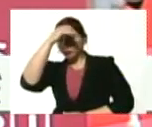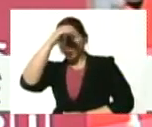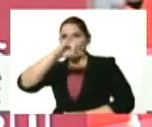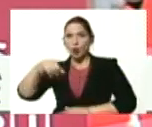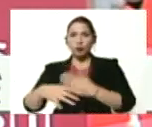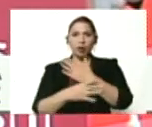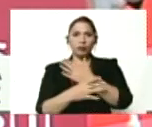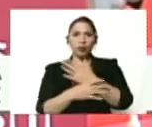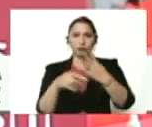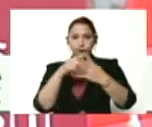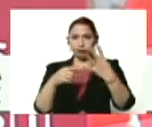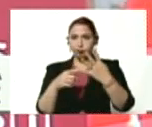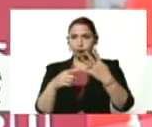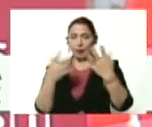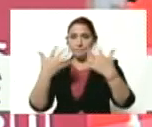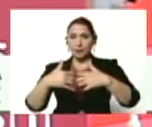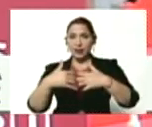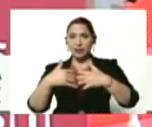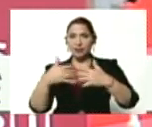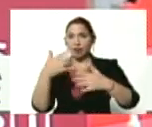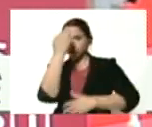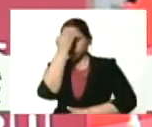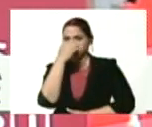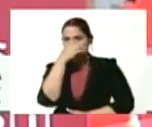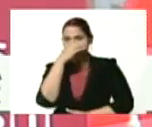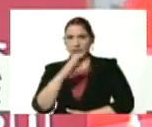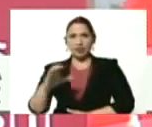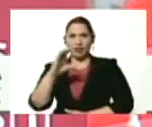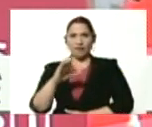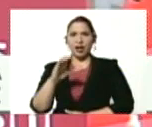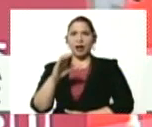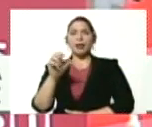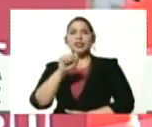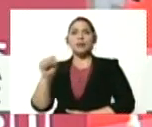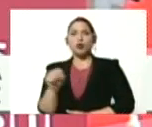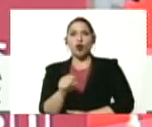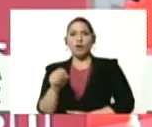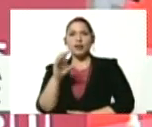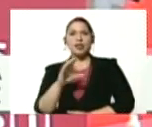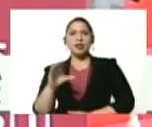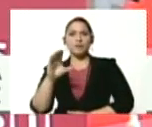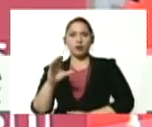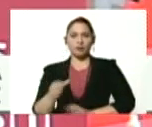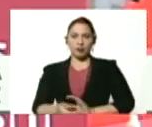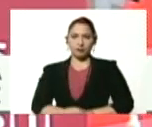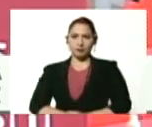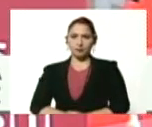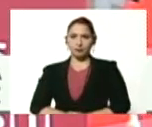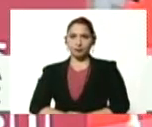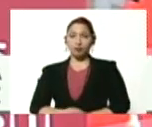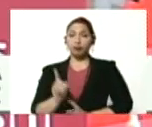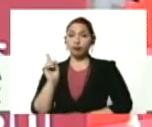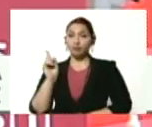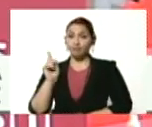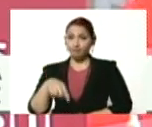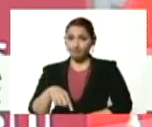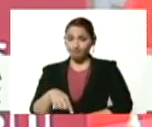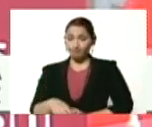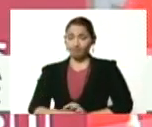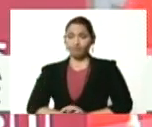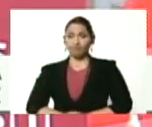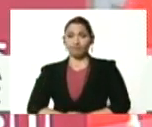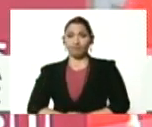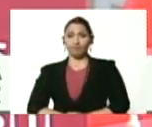Guaidó, Silvercorp, Cliver Alcalá, Iván Simonov y Christopher Figueroa. Y también